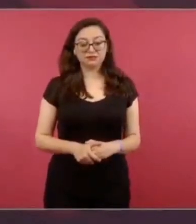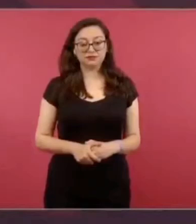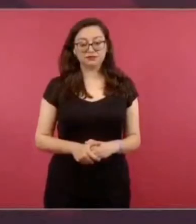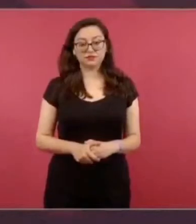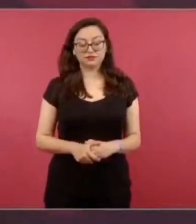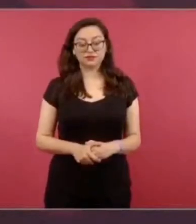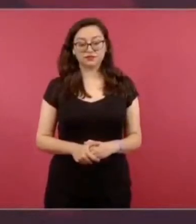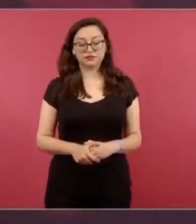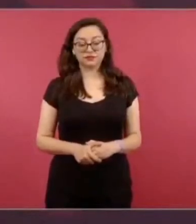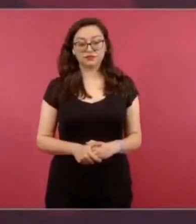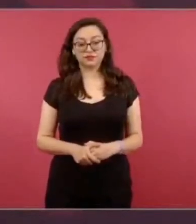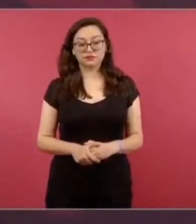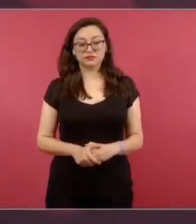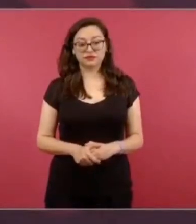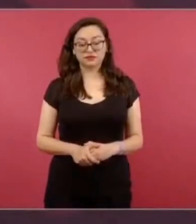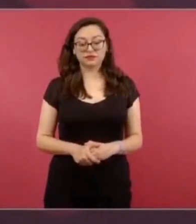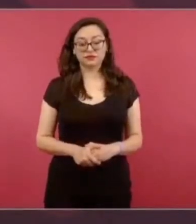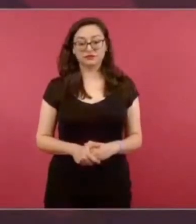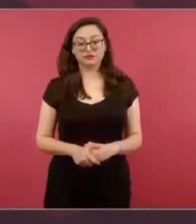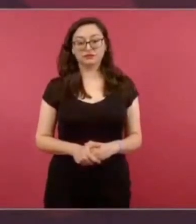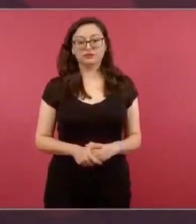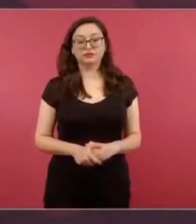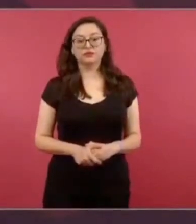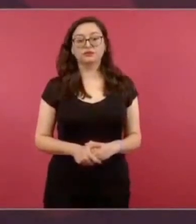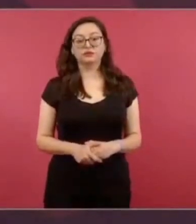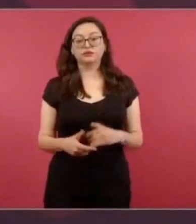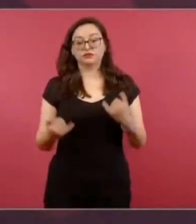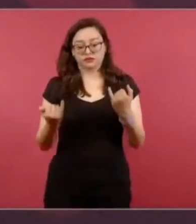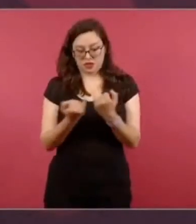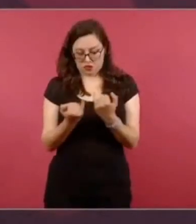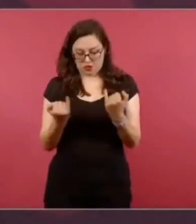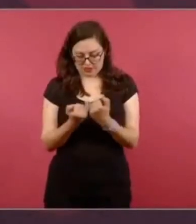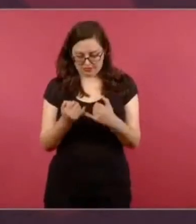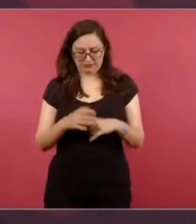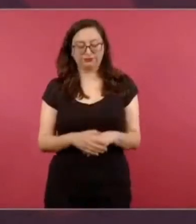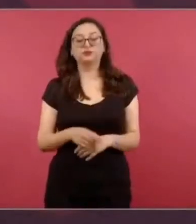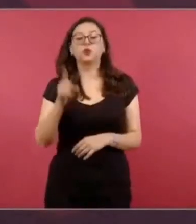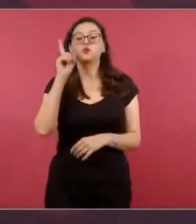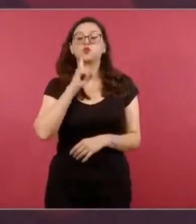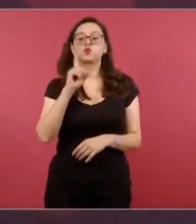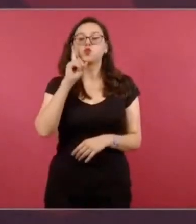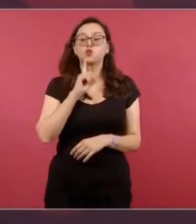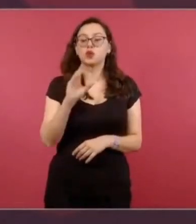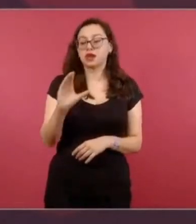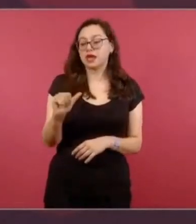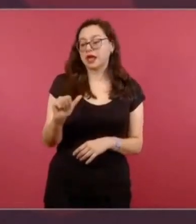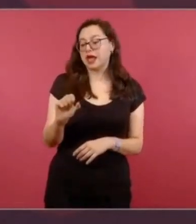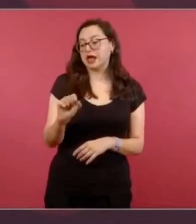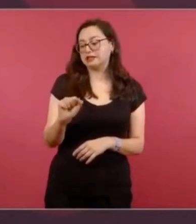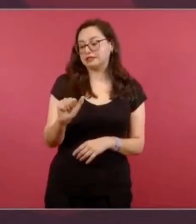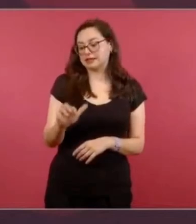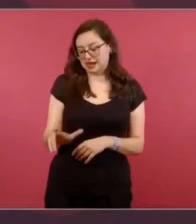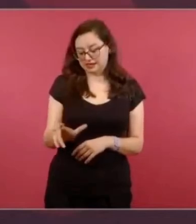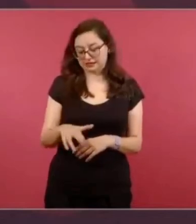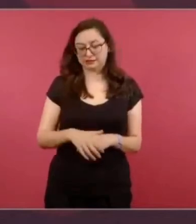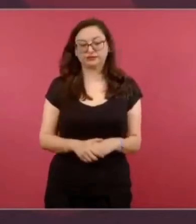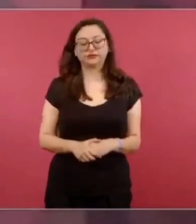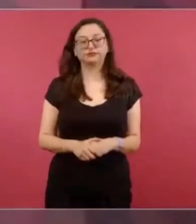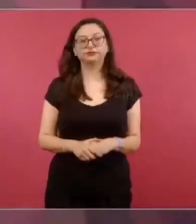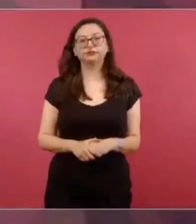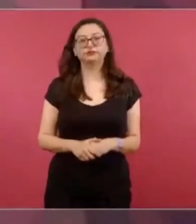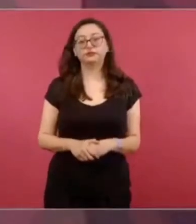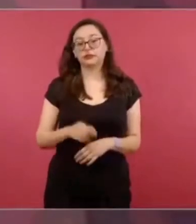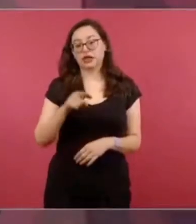Es el caso de la señora Casar. Resulta que es un instituto para combatir